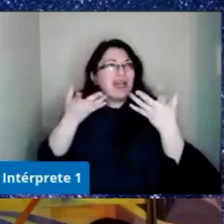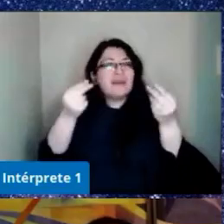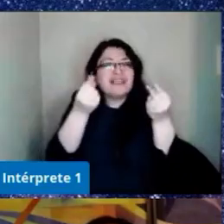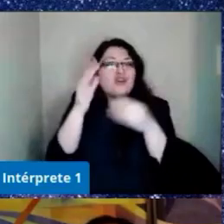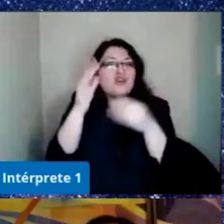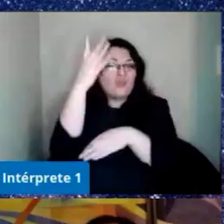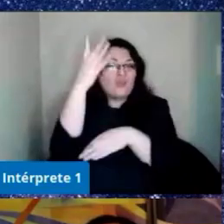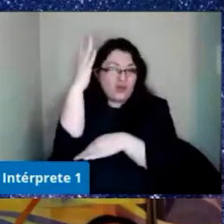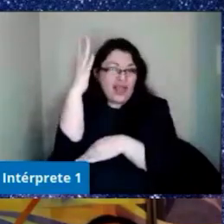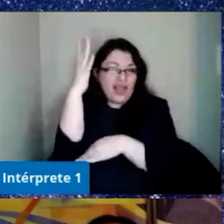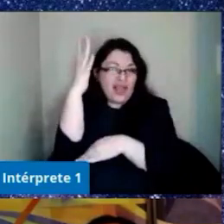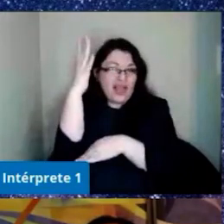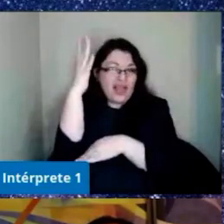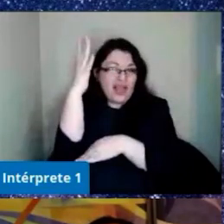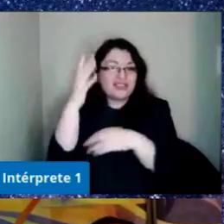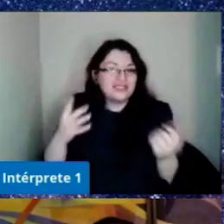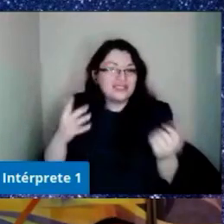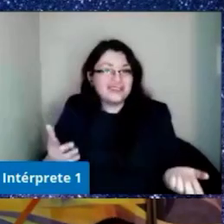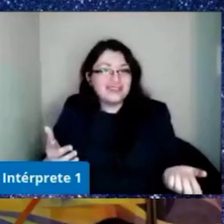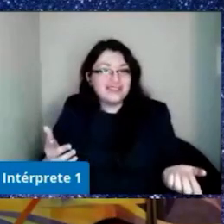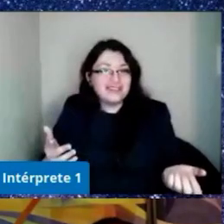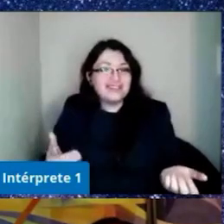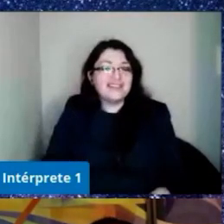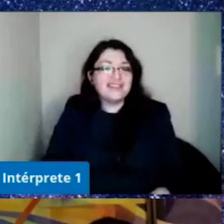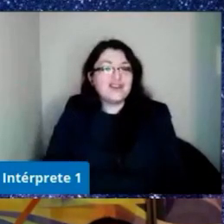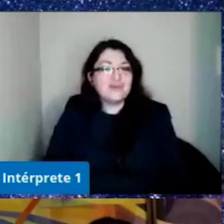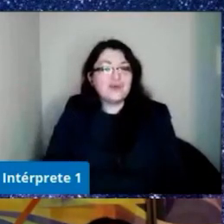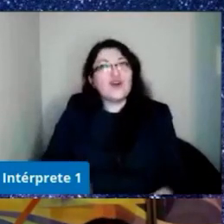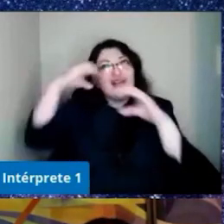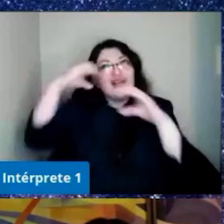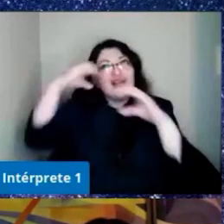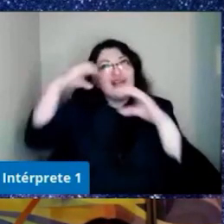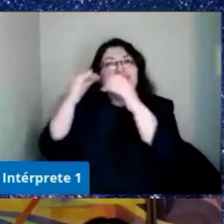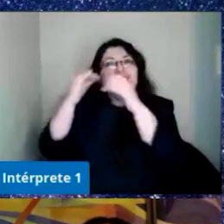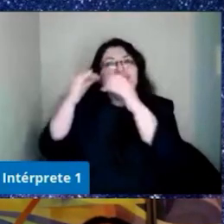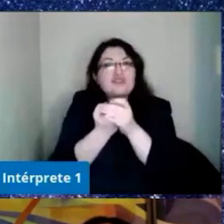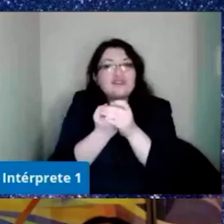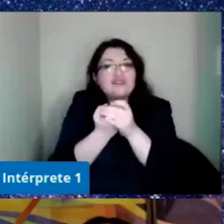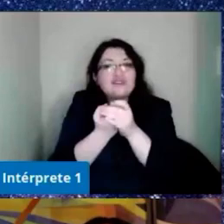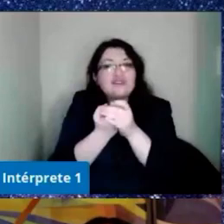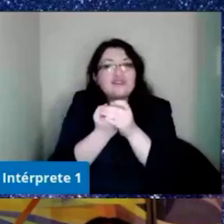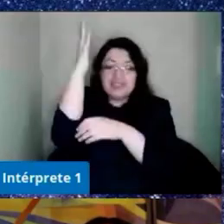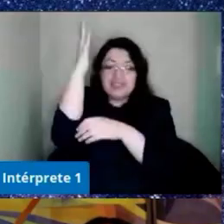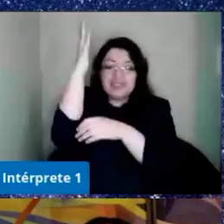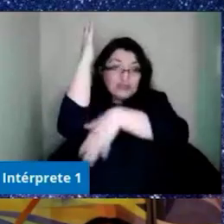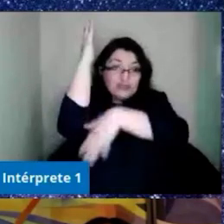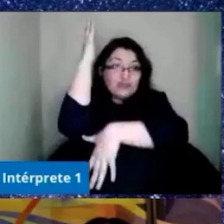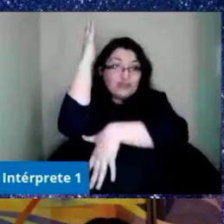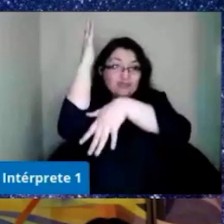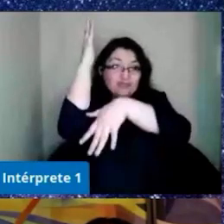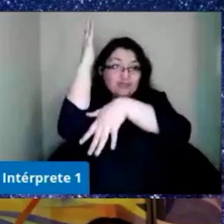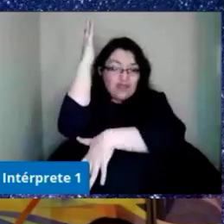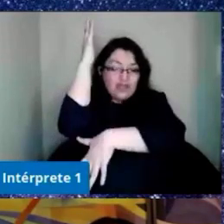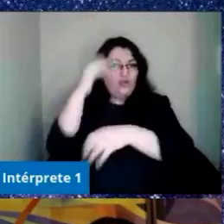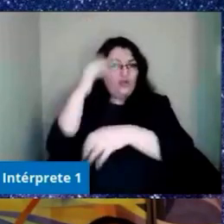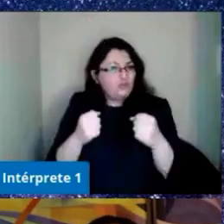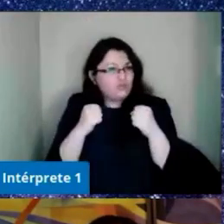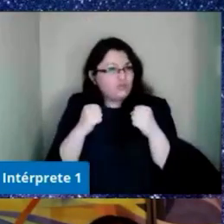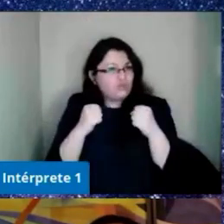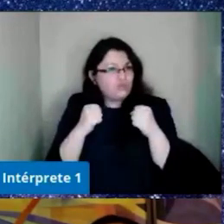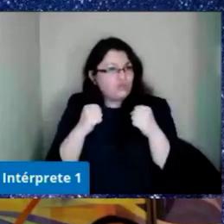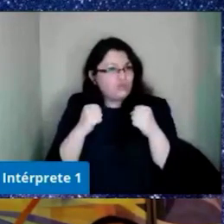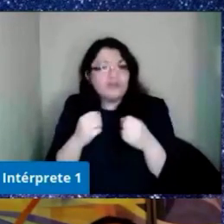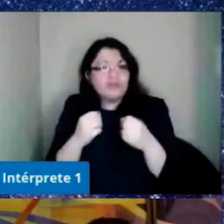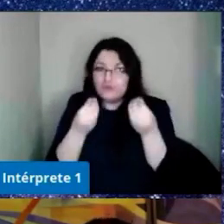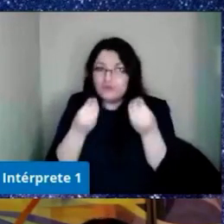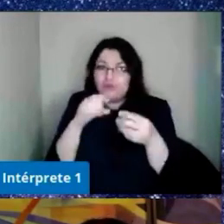de digamos, la astronomía inclusiva tiene unas raíces muy potentes, muy buenas acá en